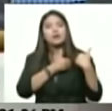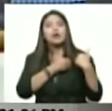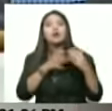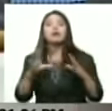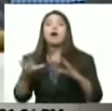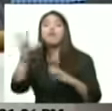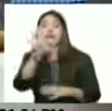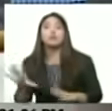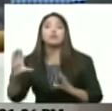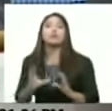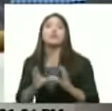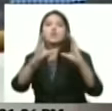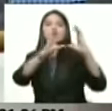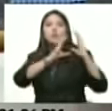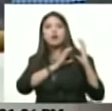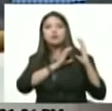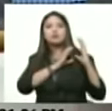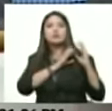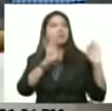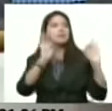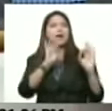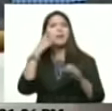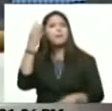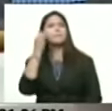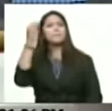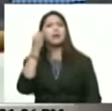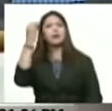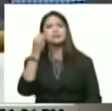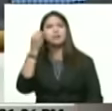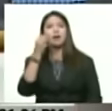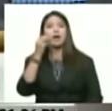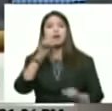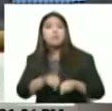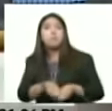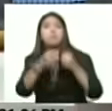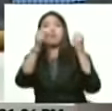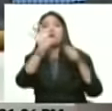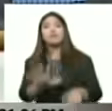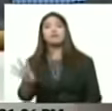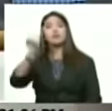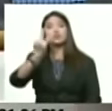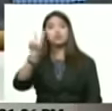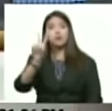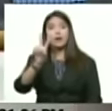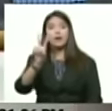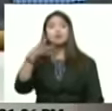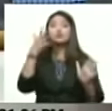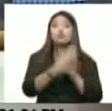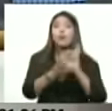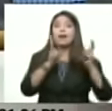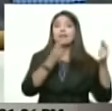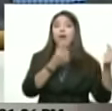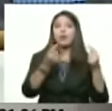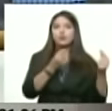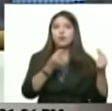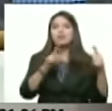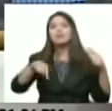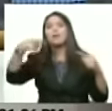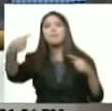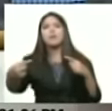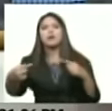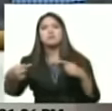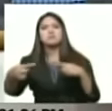Venezuela. Nadie puede aspirar a que de la destrucción de nuestro país en el campo económico vendrá no sé